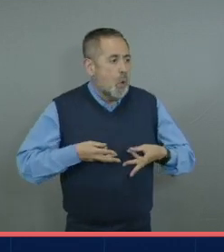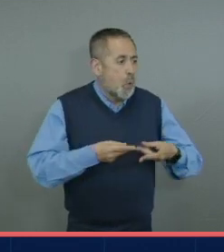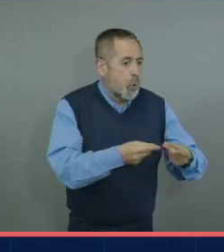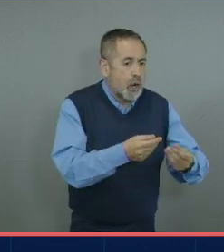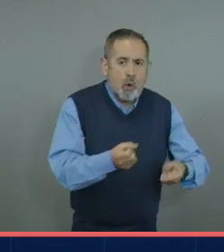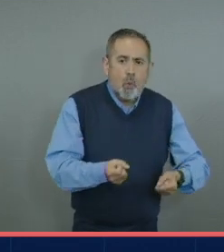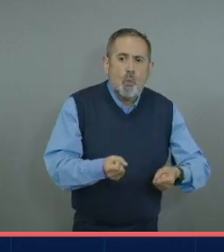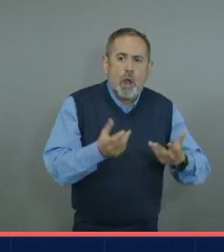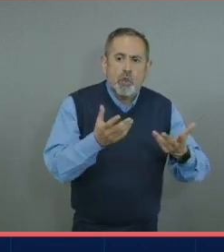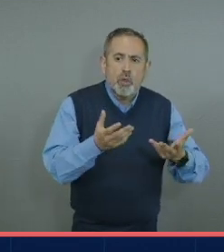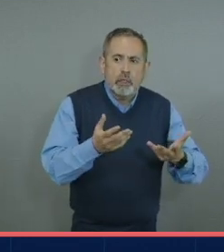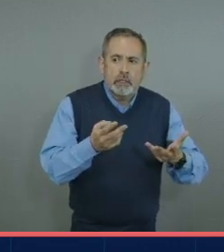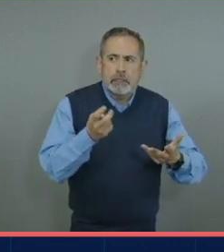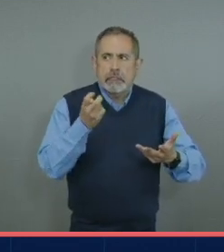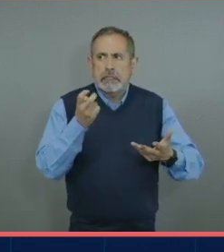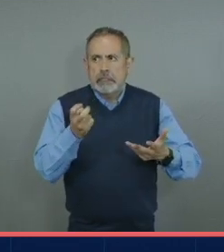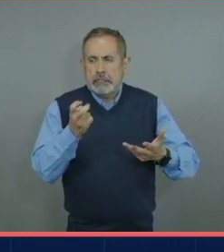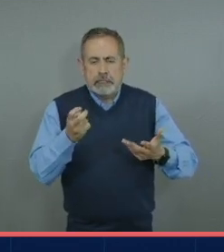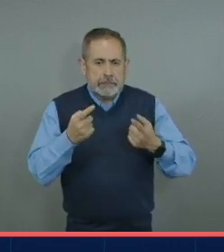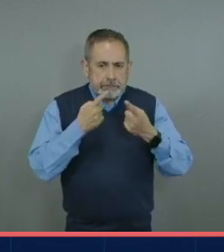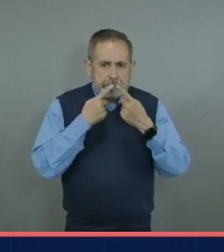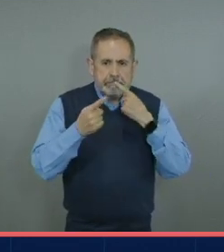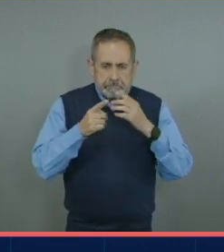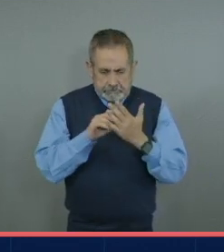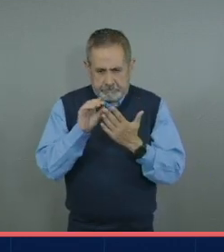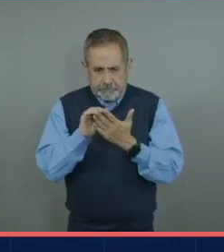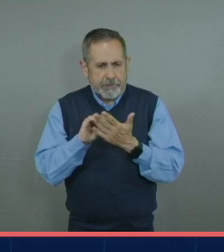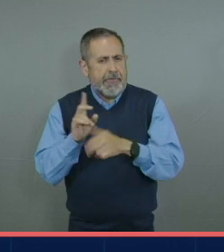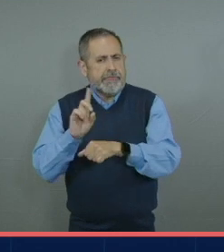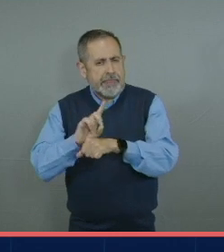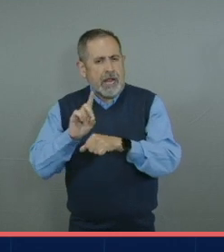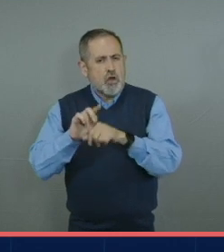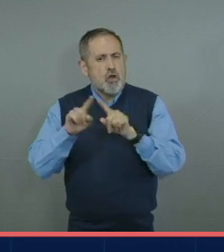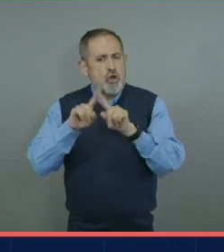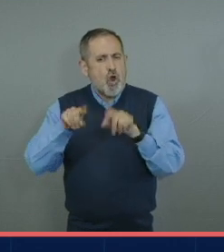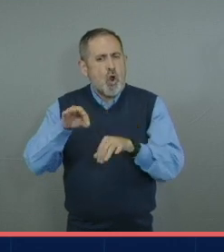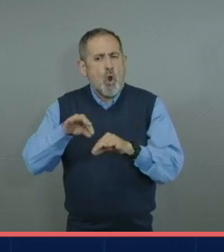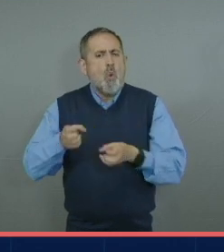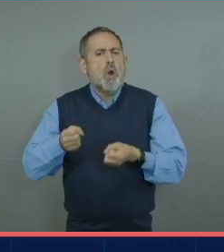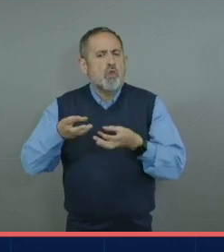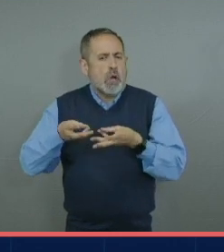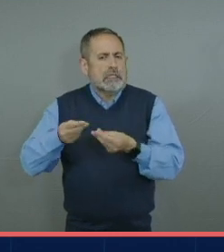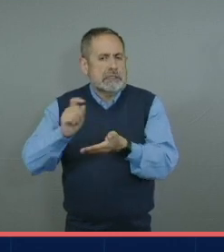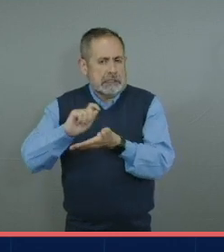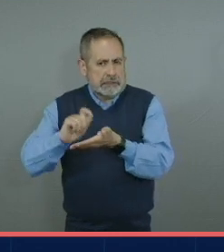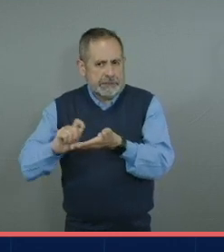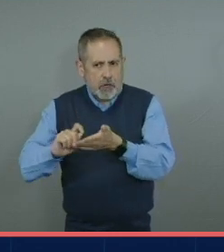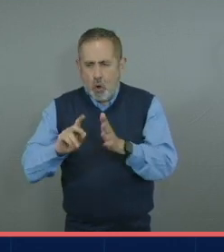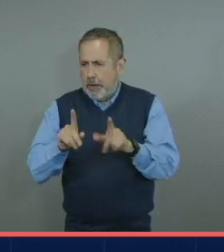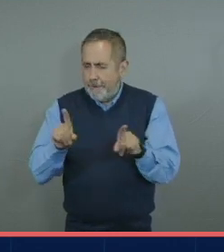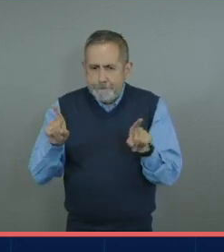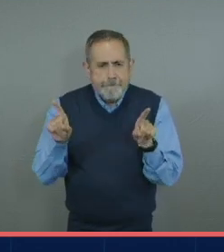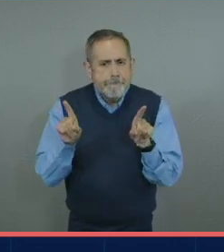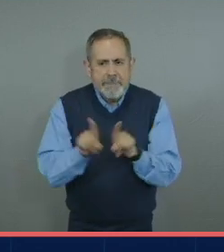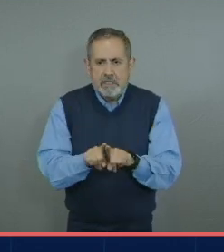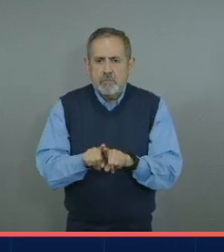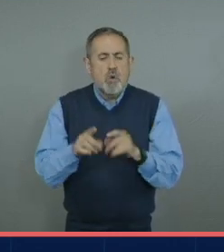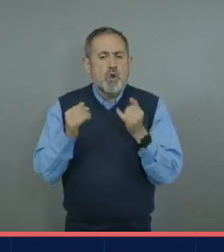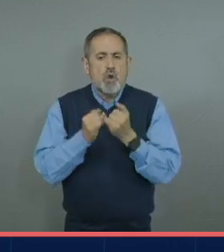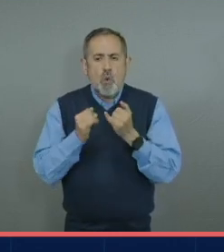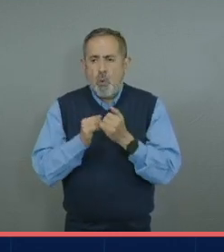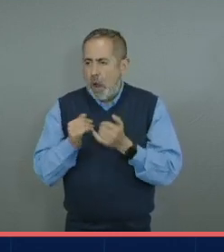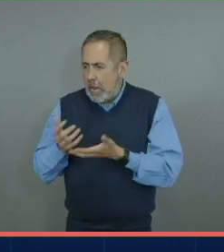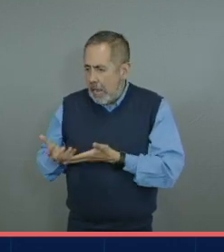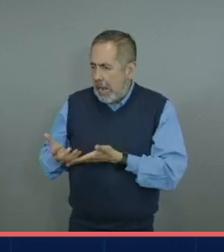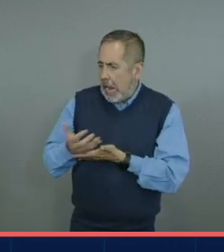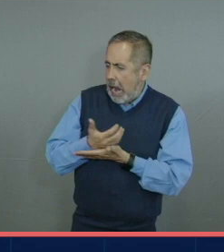justamente así como empezamos a hacer nuestro presupuesto diario de nuestros gastos personales, vamos a identificar justamente las piedritas en